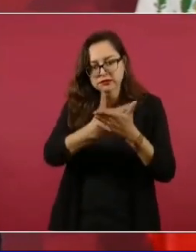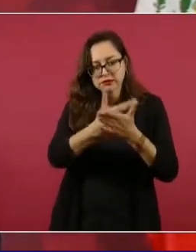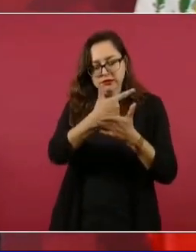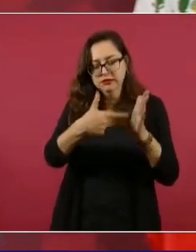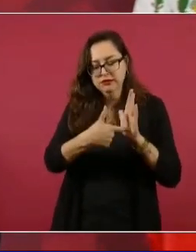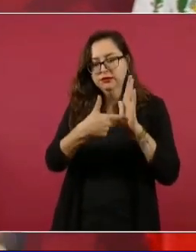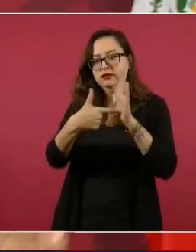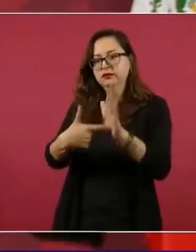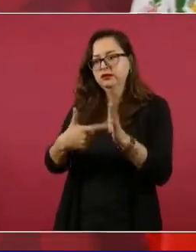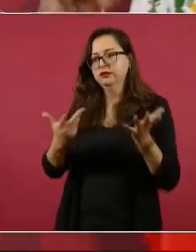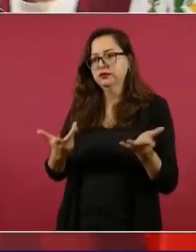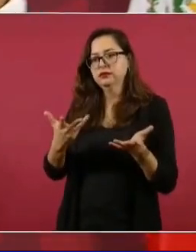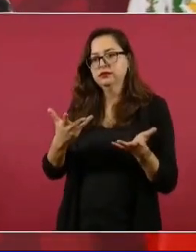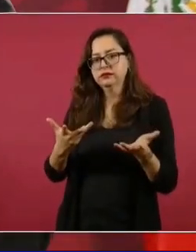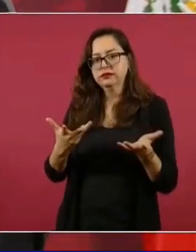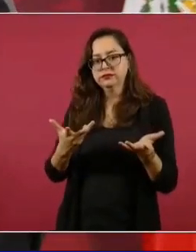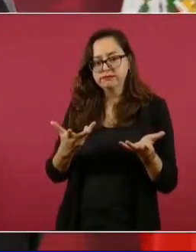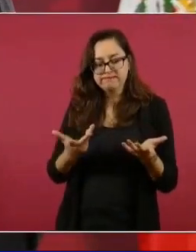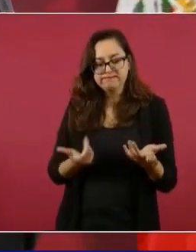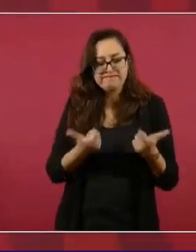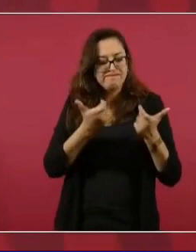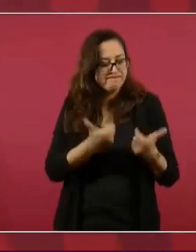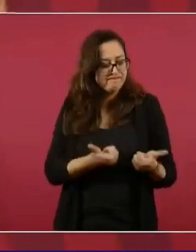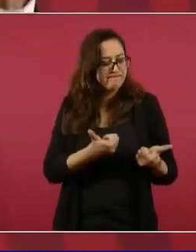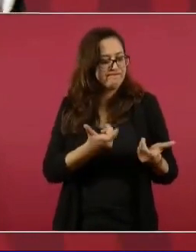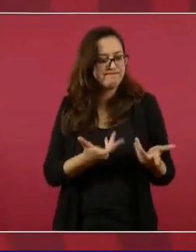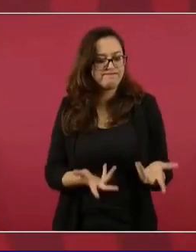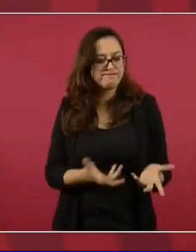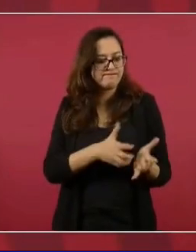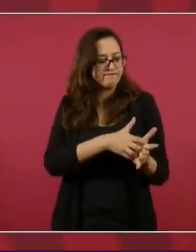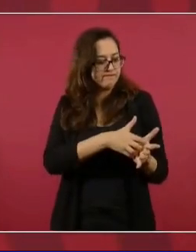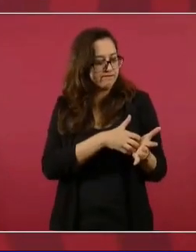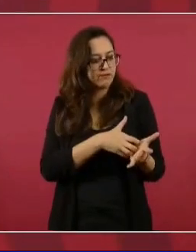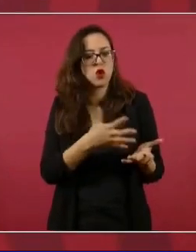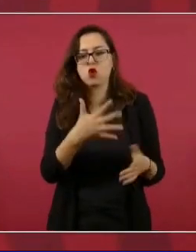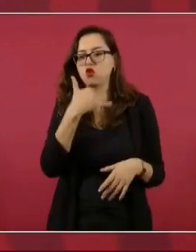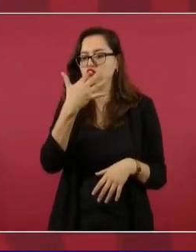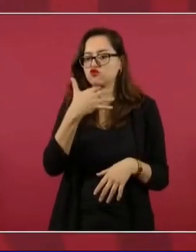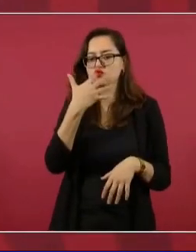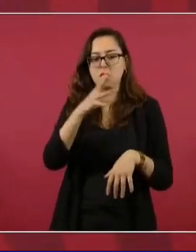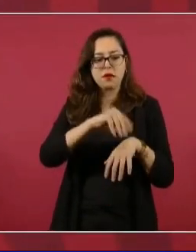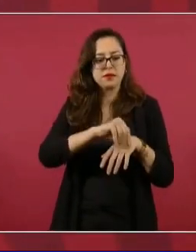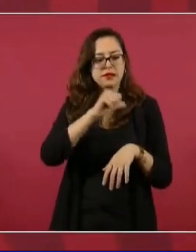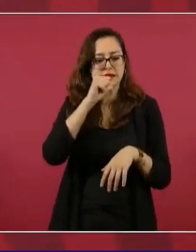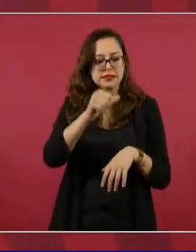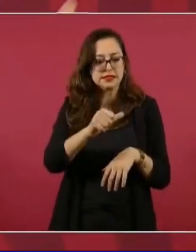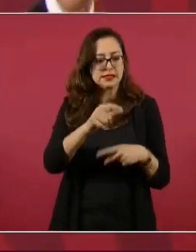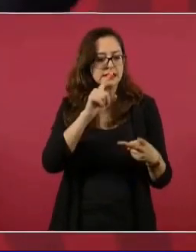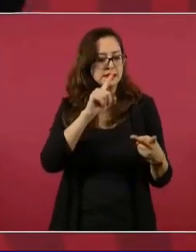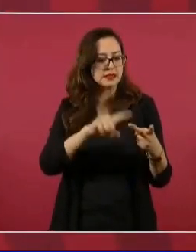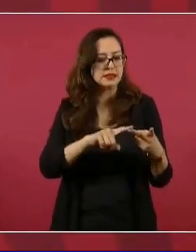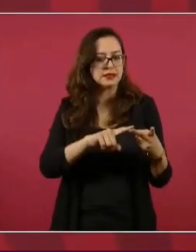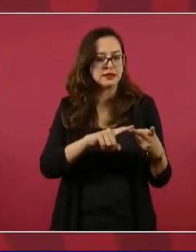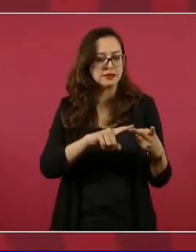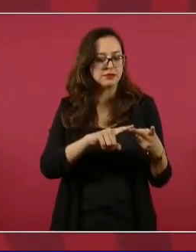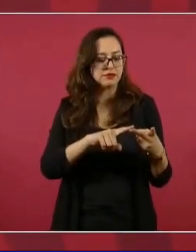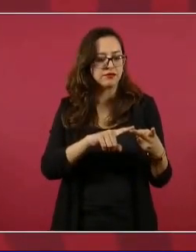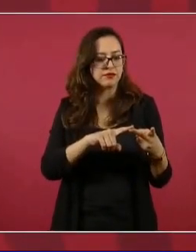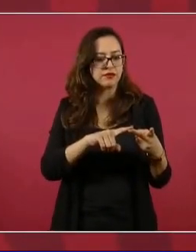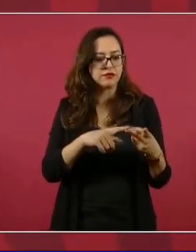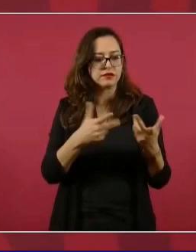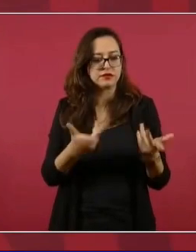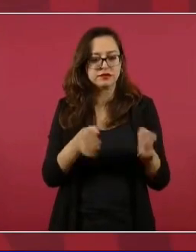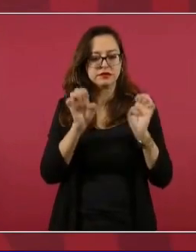entonces, si con lo que ahorró por no permitir la corrupción, por no permitir